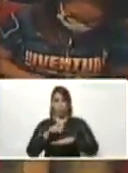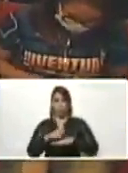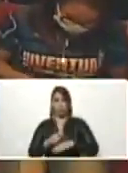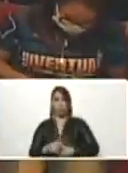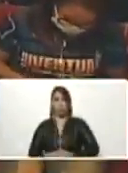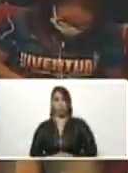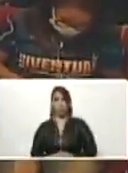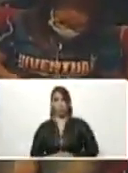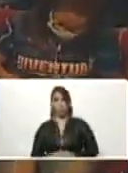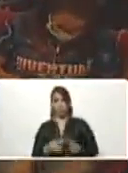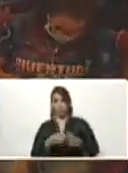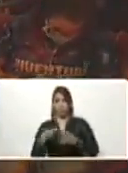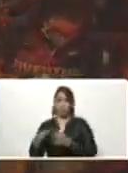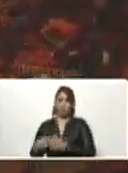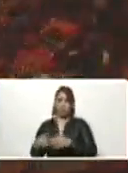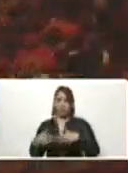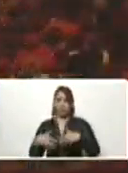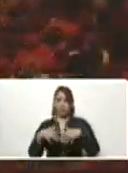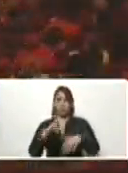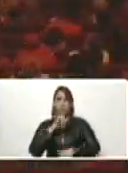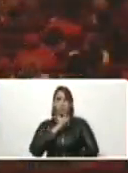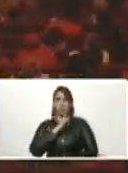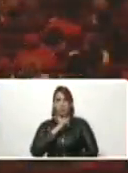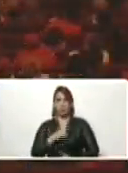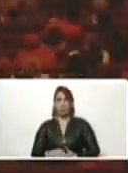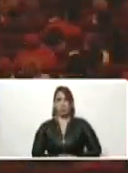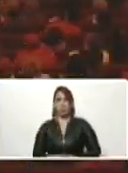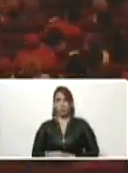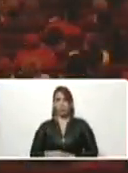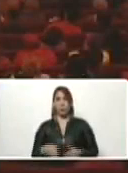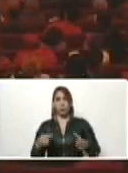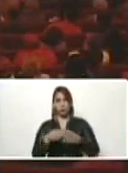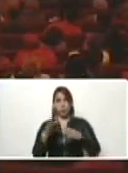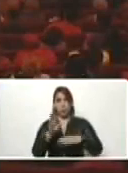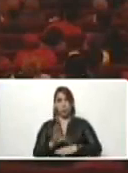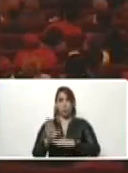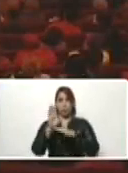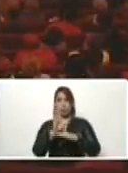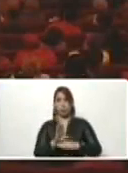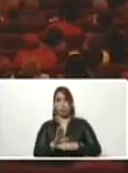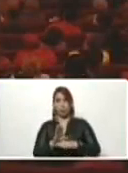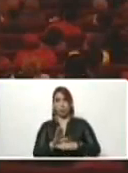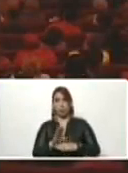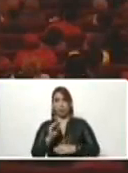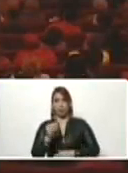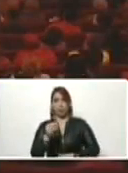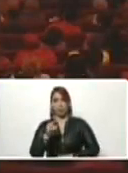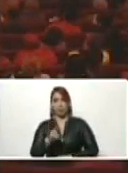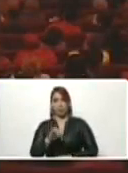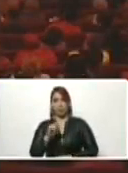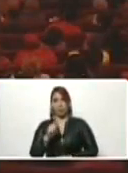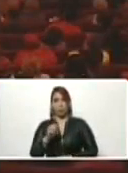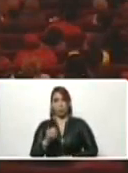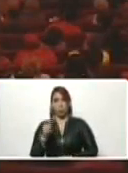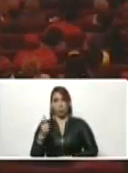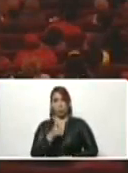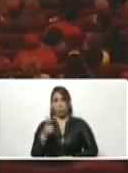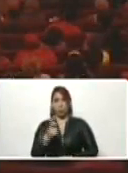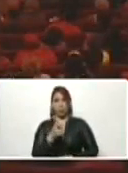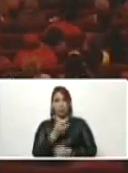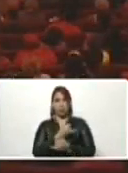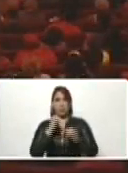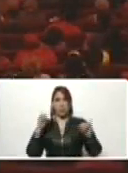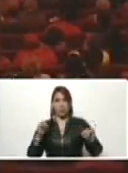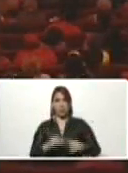ejército denominado División Protectora de Quito, para buscar la